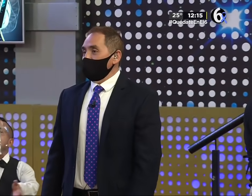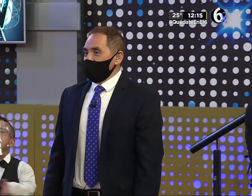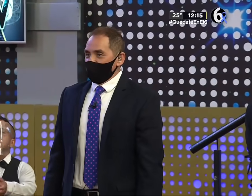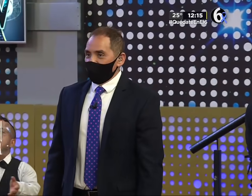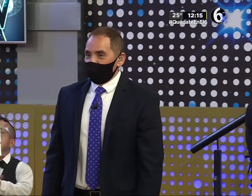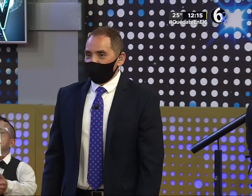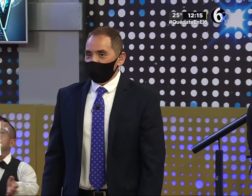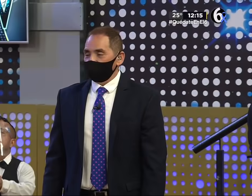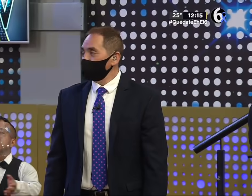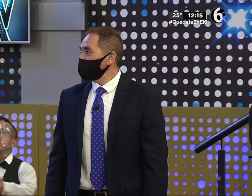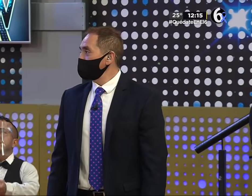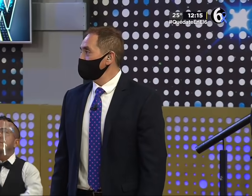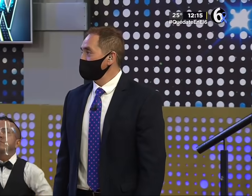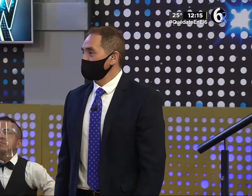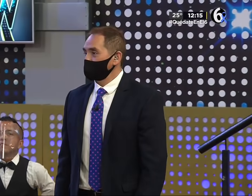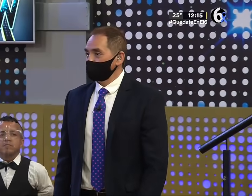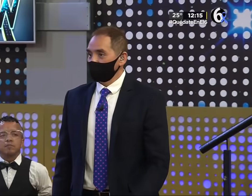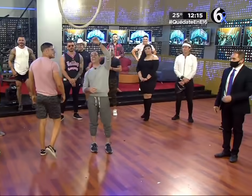¡Aleida!